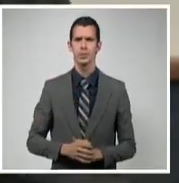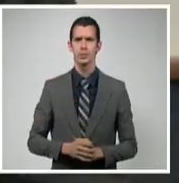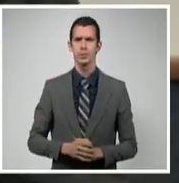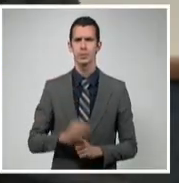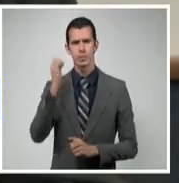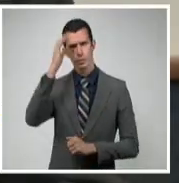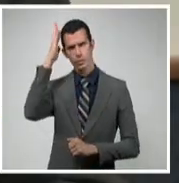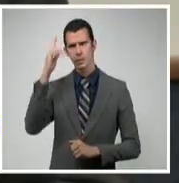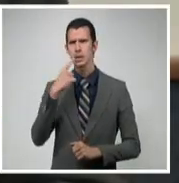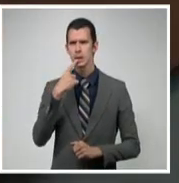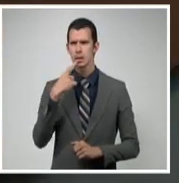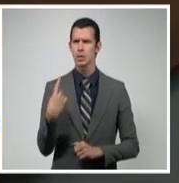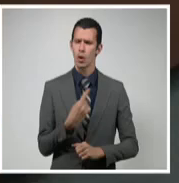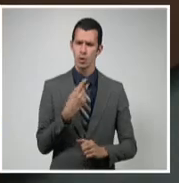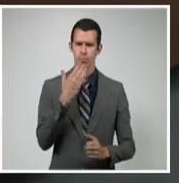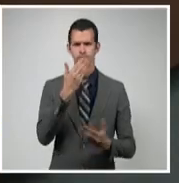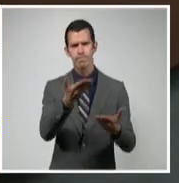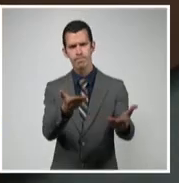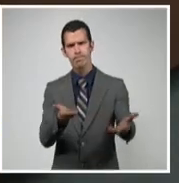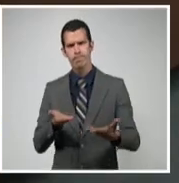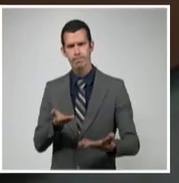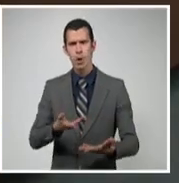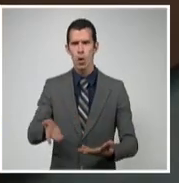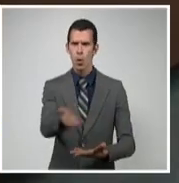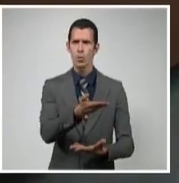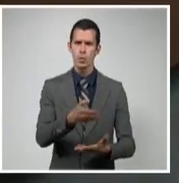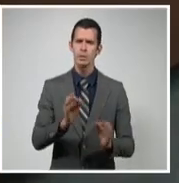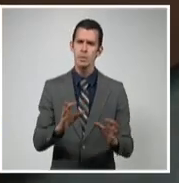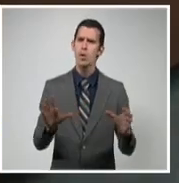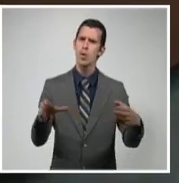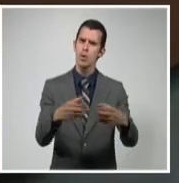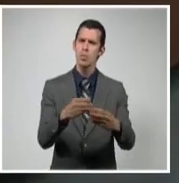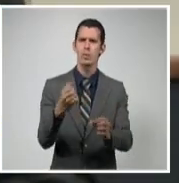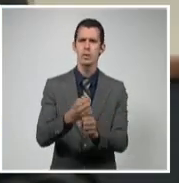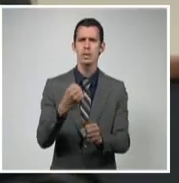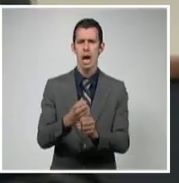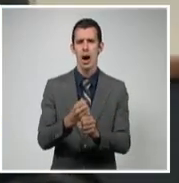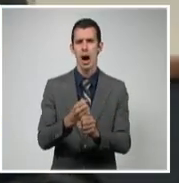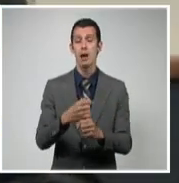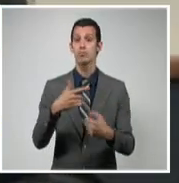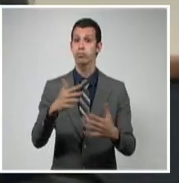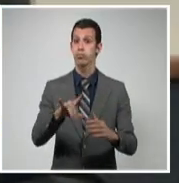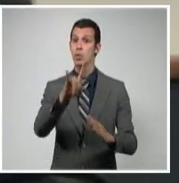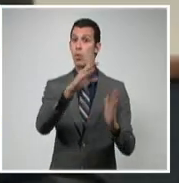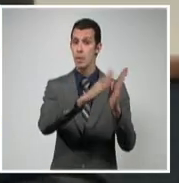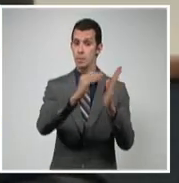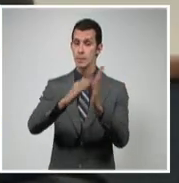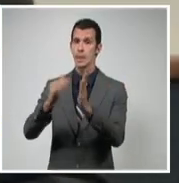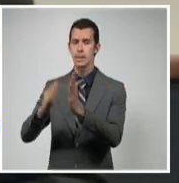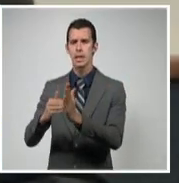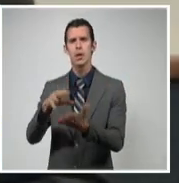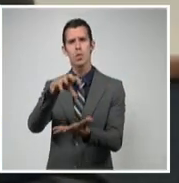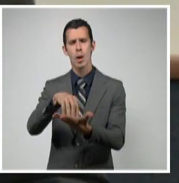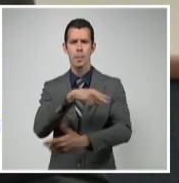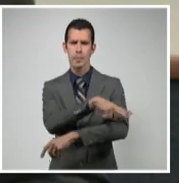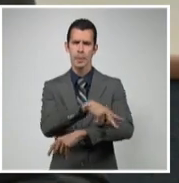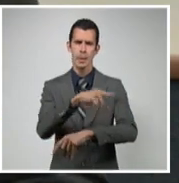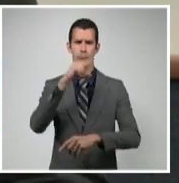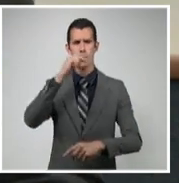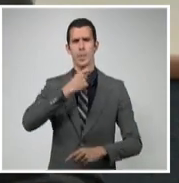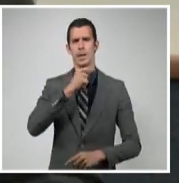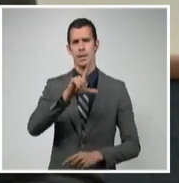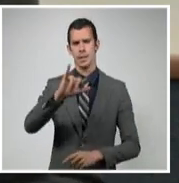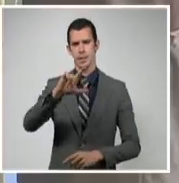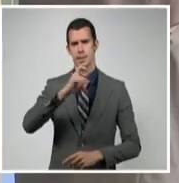los integrantes de la brigada del contingente de RIRIF que trabajó durante más de 9 meses en Belice. Hay que decir que esta ha sido